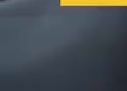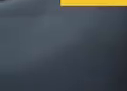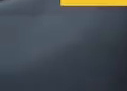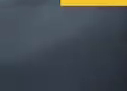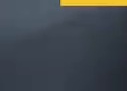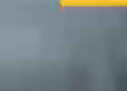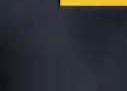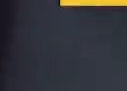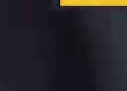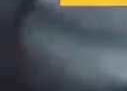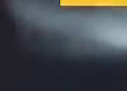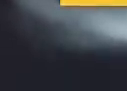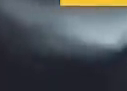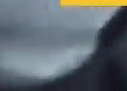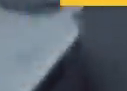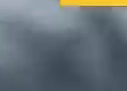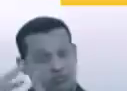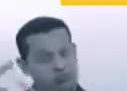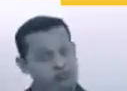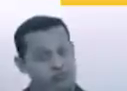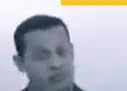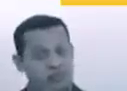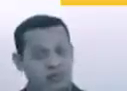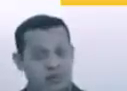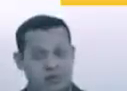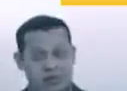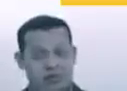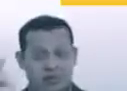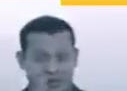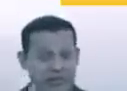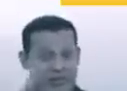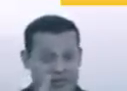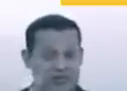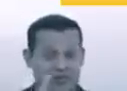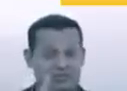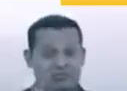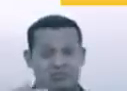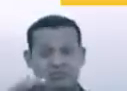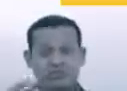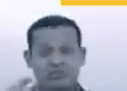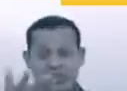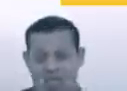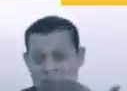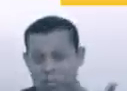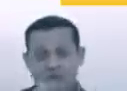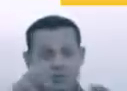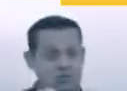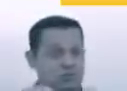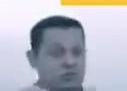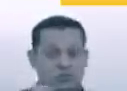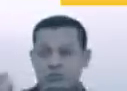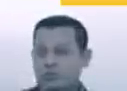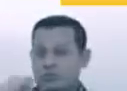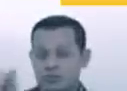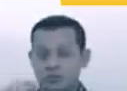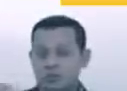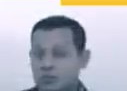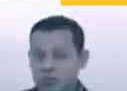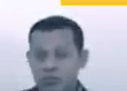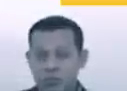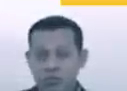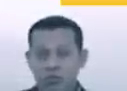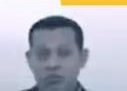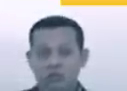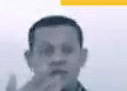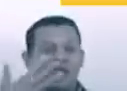nuestros hijos! ¡Dictador! Son los que se aprovecharon y pactaron con maras y les permitieron hacer esas treguas